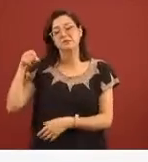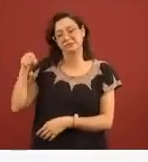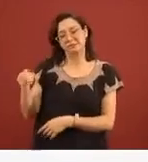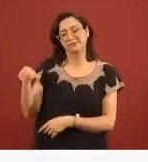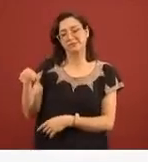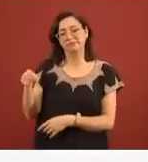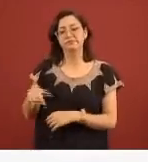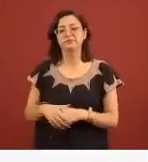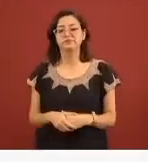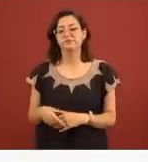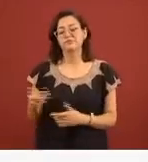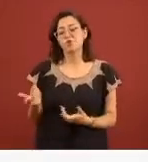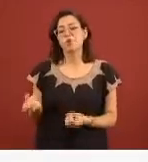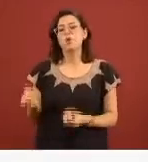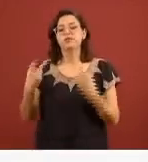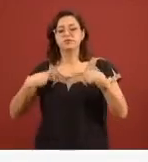crítico.